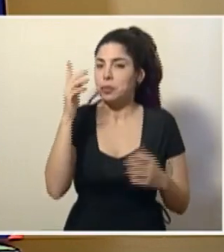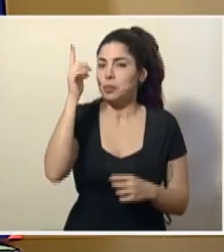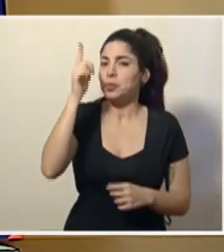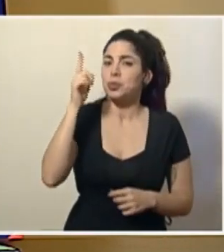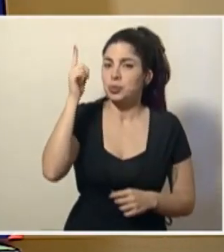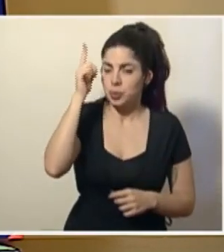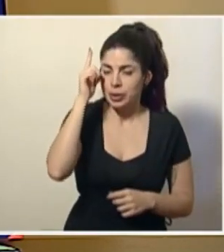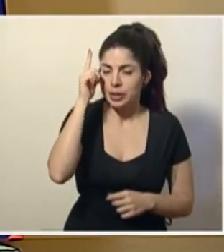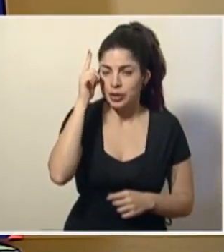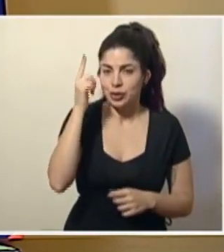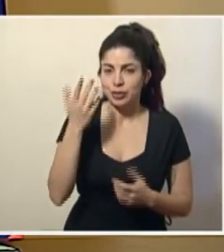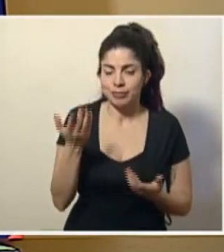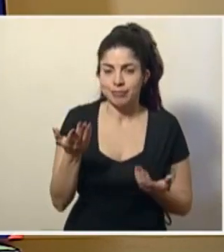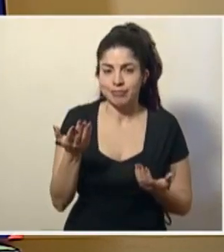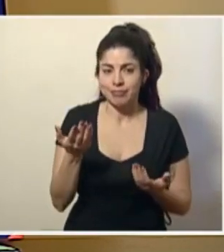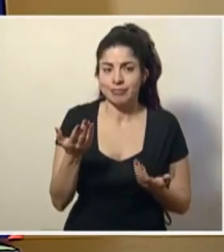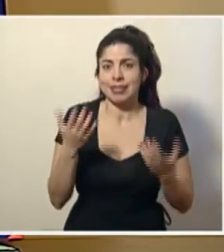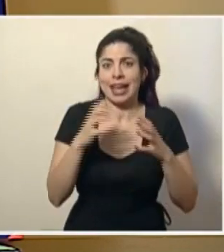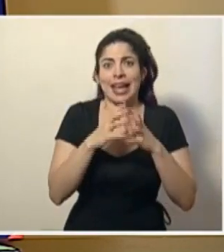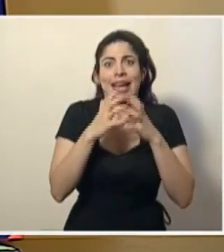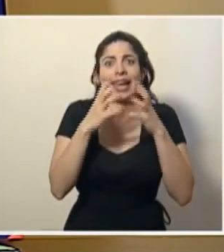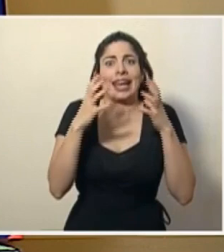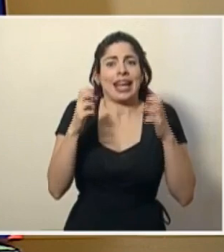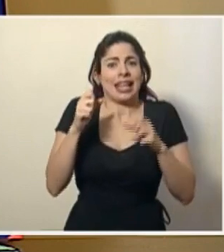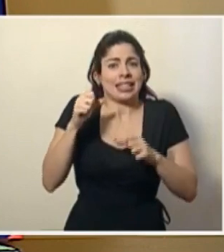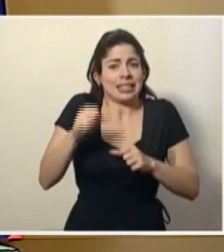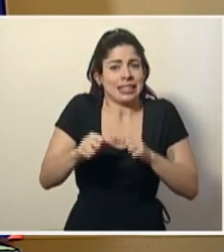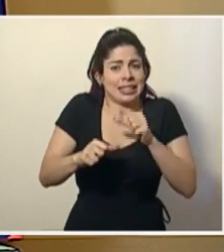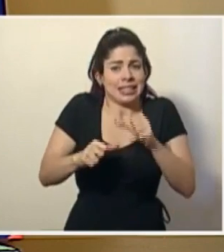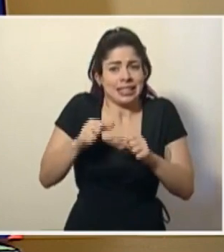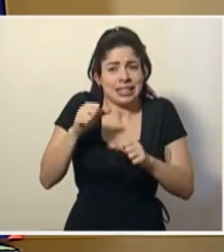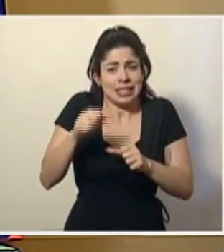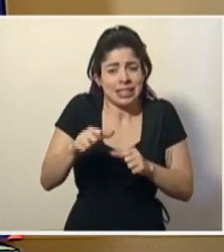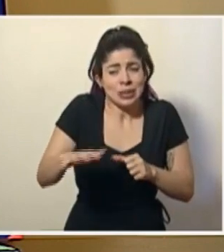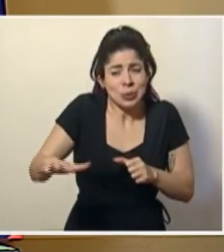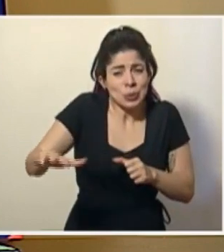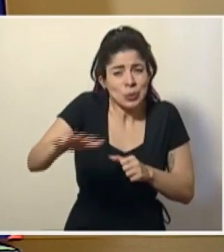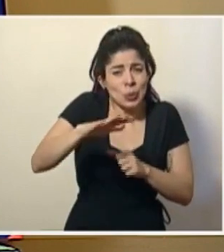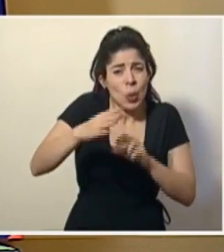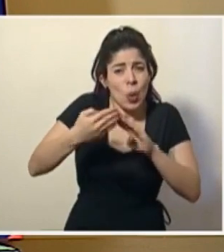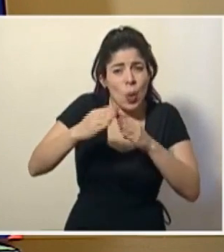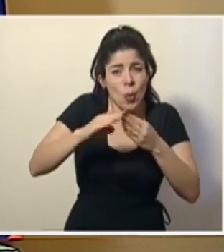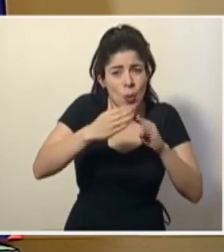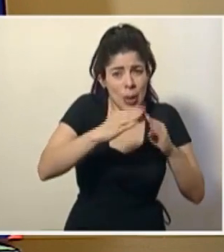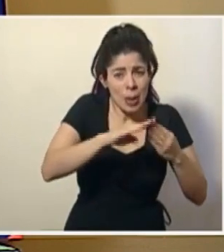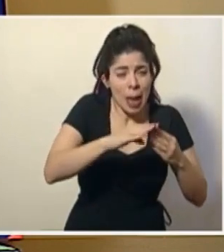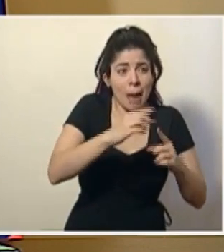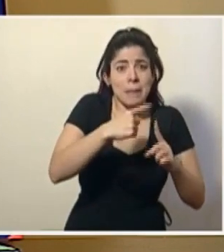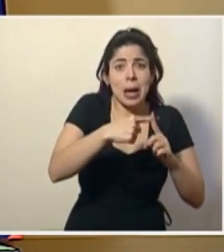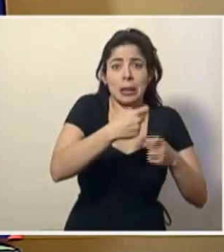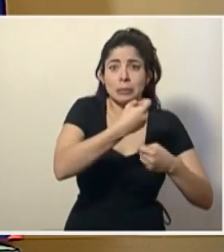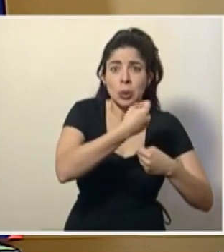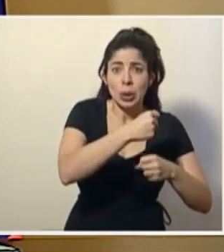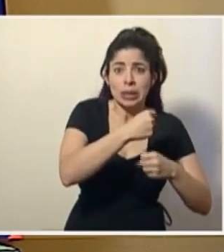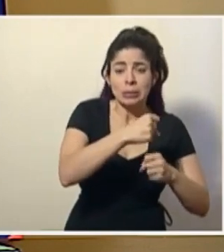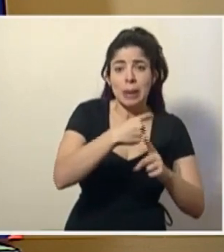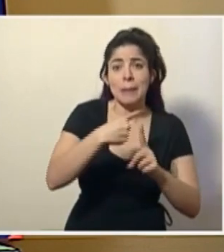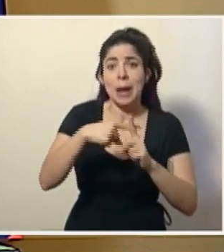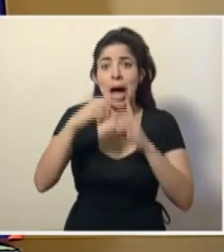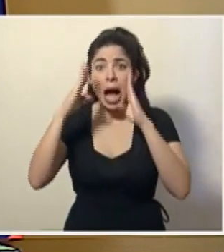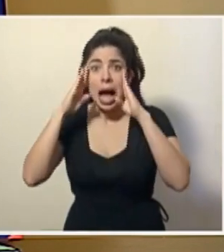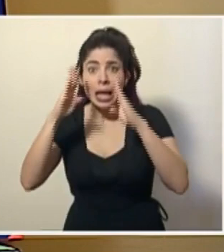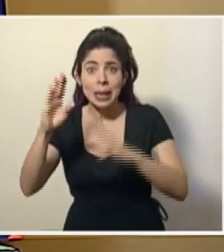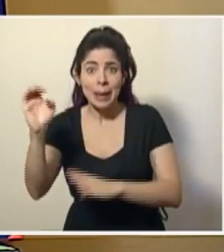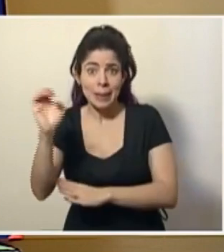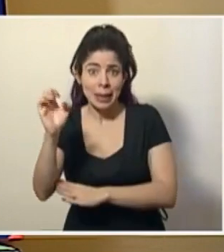supuesto, tras un gran esfuerzo de todas las comunidades, las autoridades municipales y las autoridades de atención